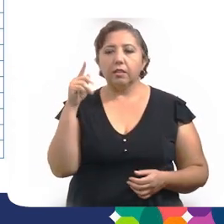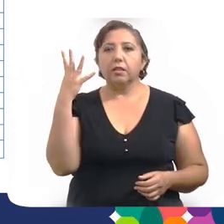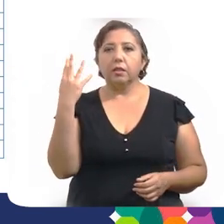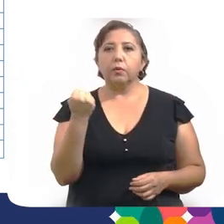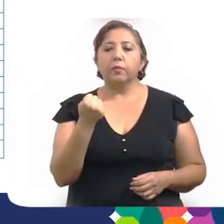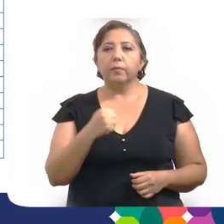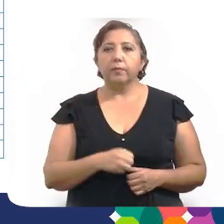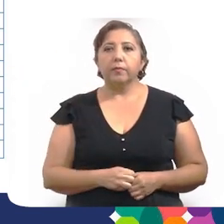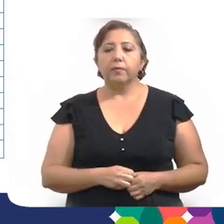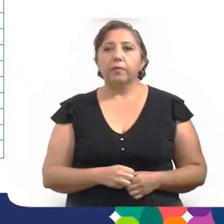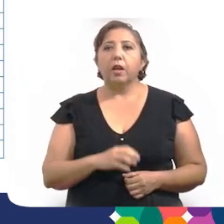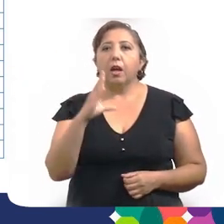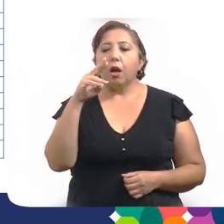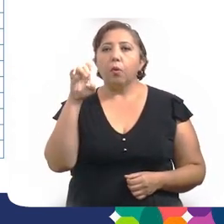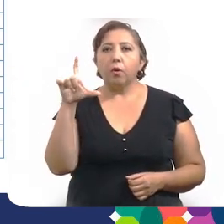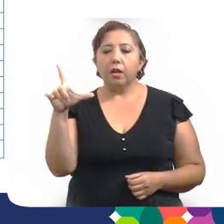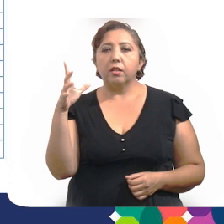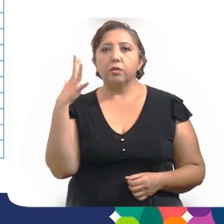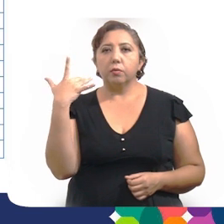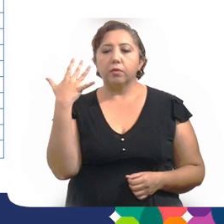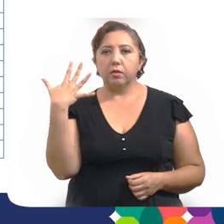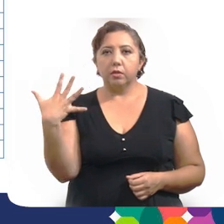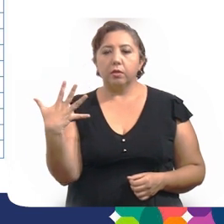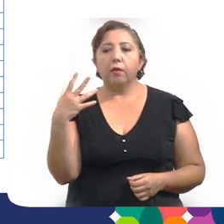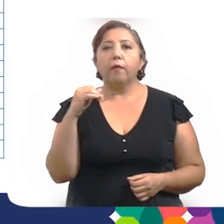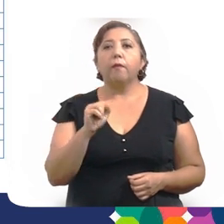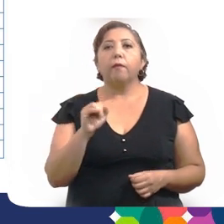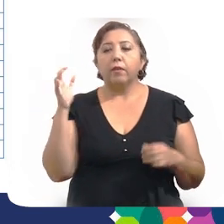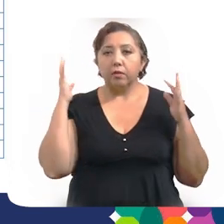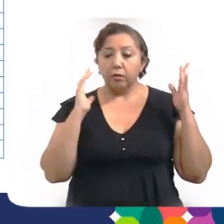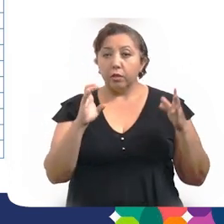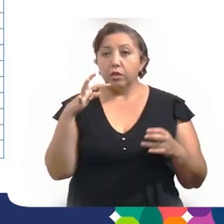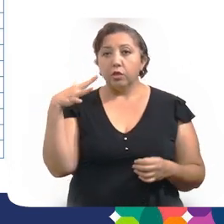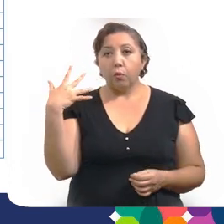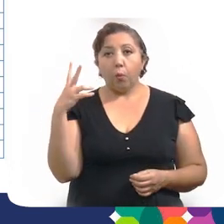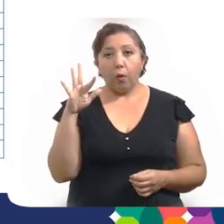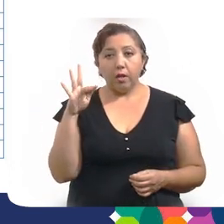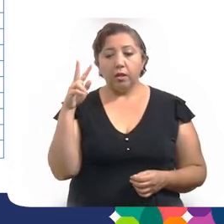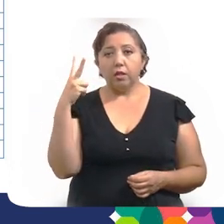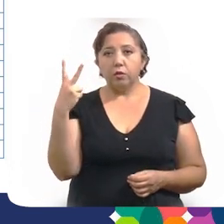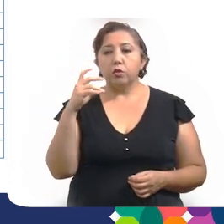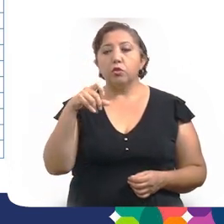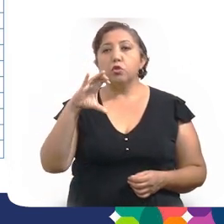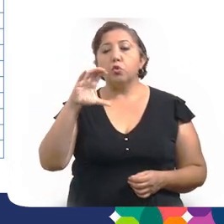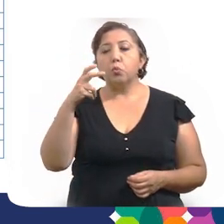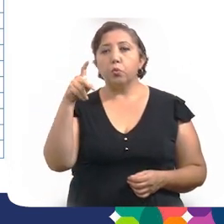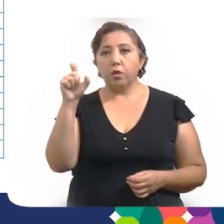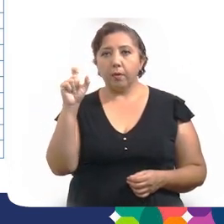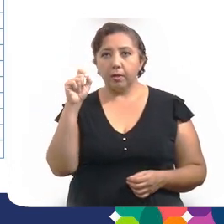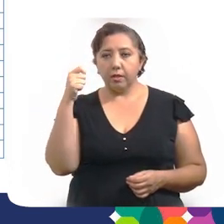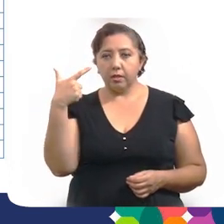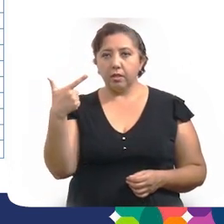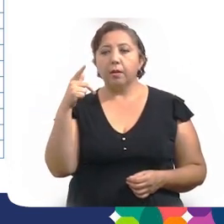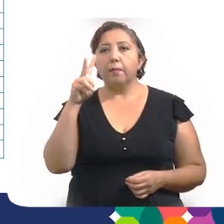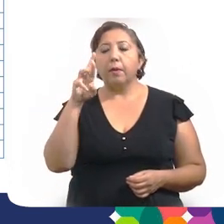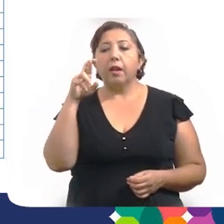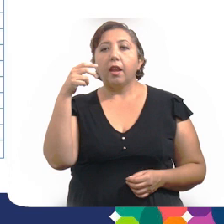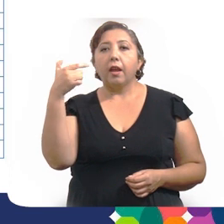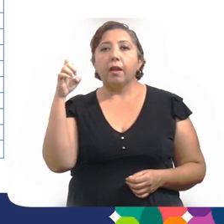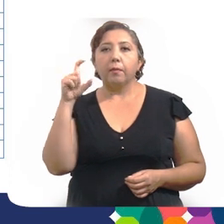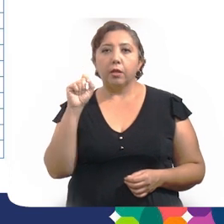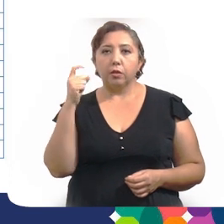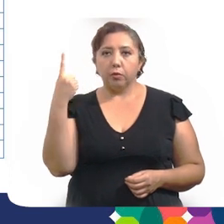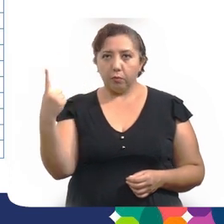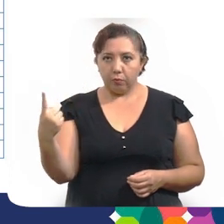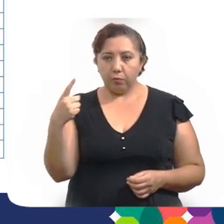79, Ciudad Cauquel 55, Francisco de Montejo 42, Chuburná 27, Vergel 21, Juan